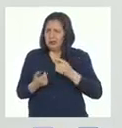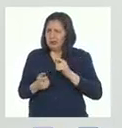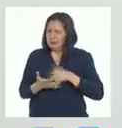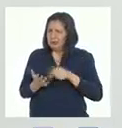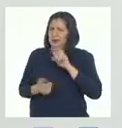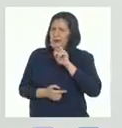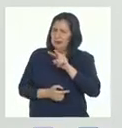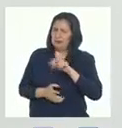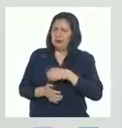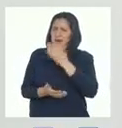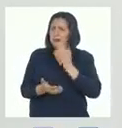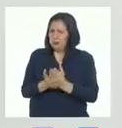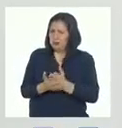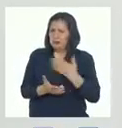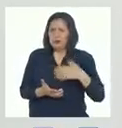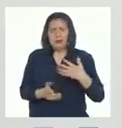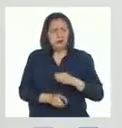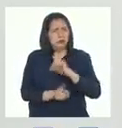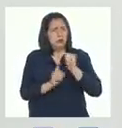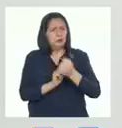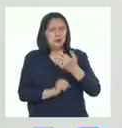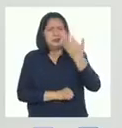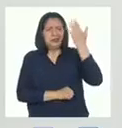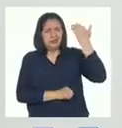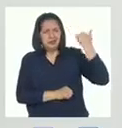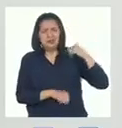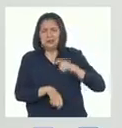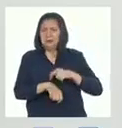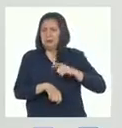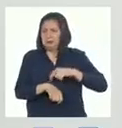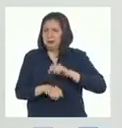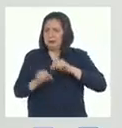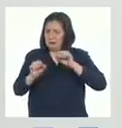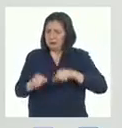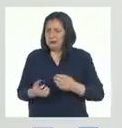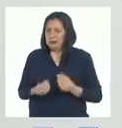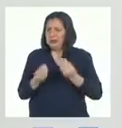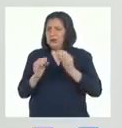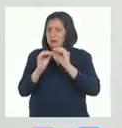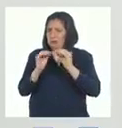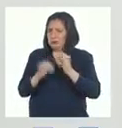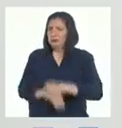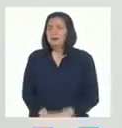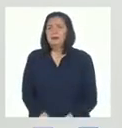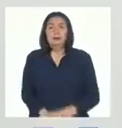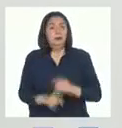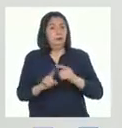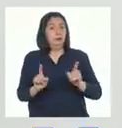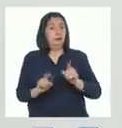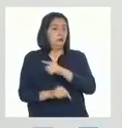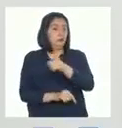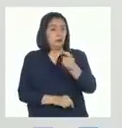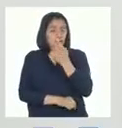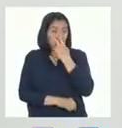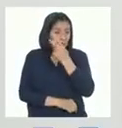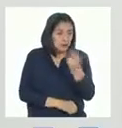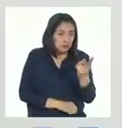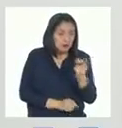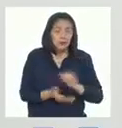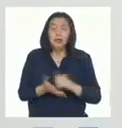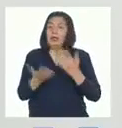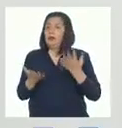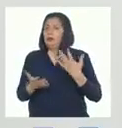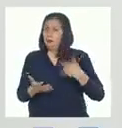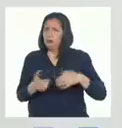de evidenciar los problemas sociales que se sufrían en ese momento para darles solución. Pero si se dan cuenta, aunque